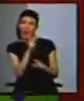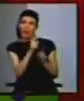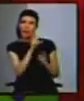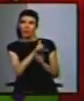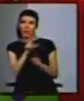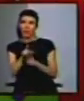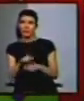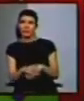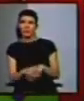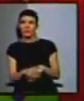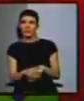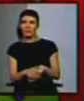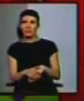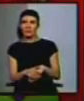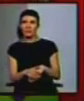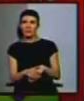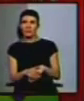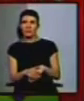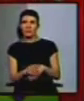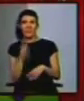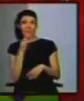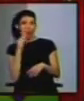Hola.